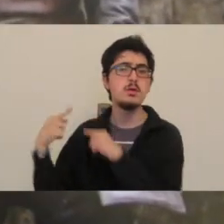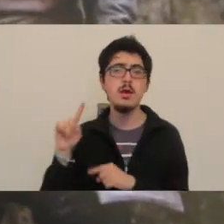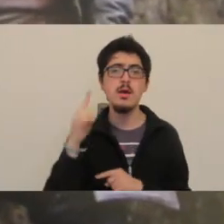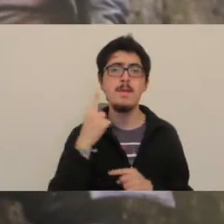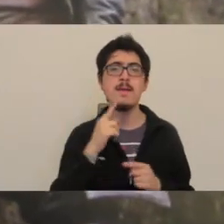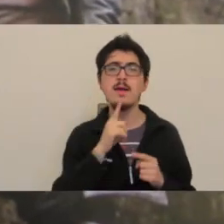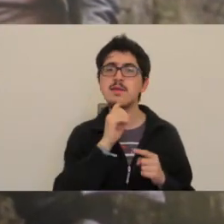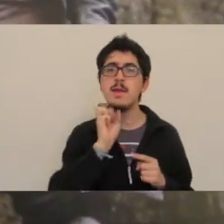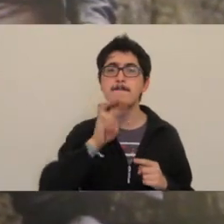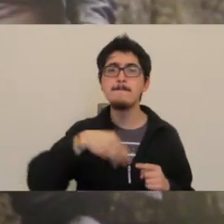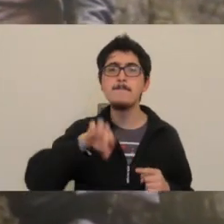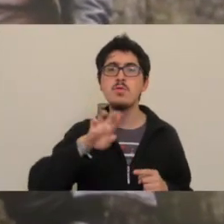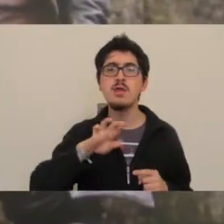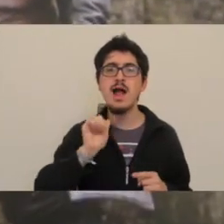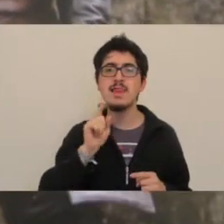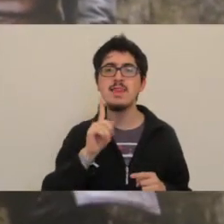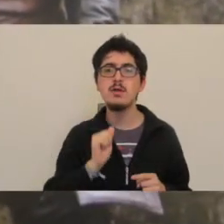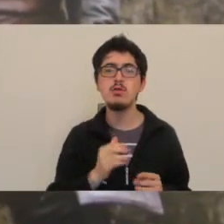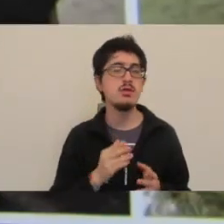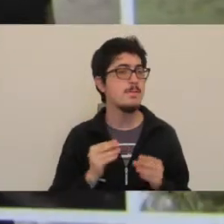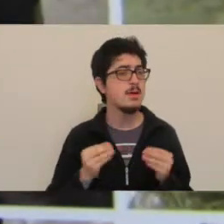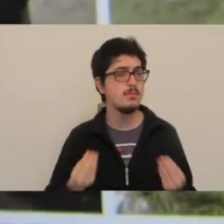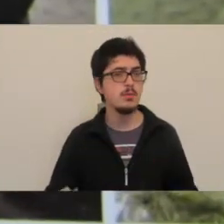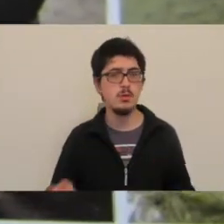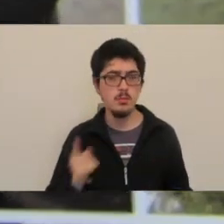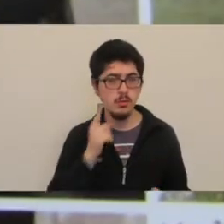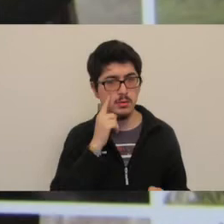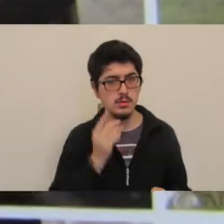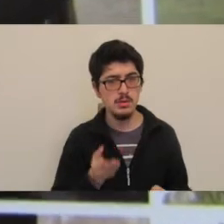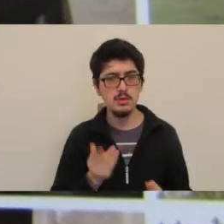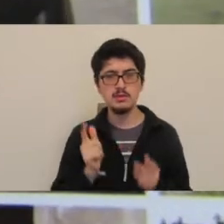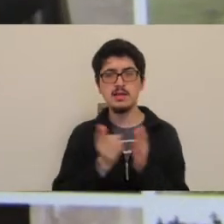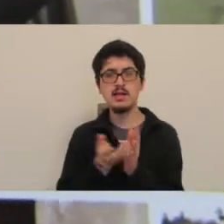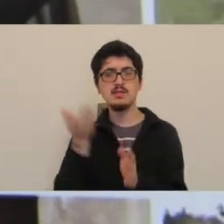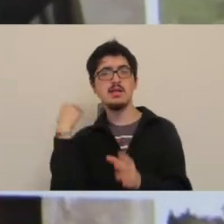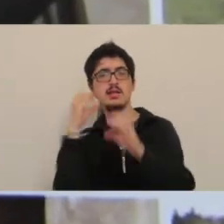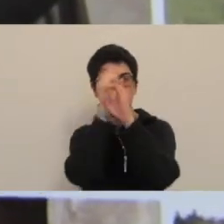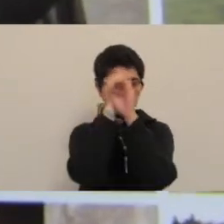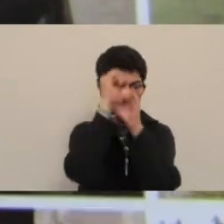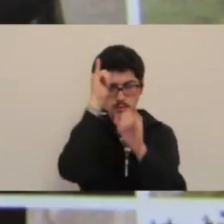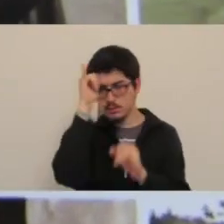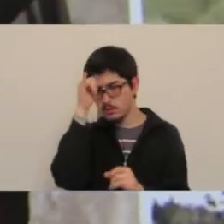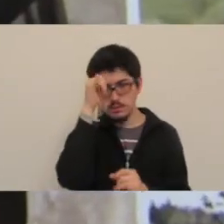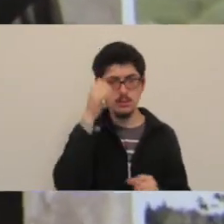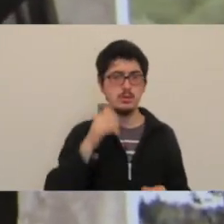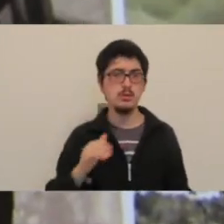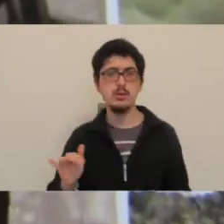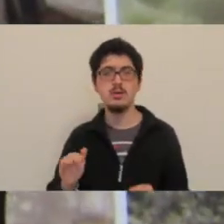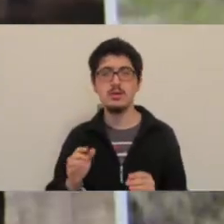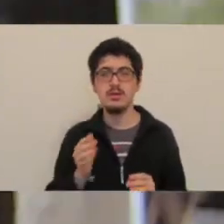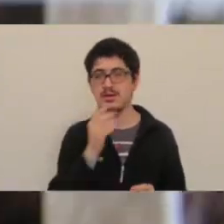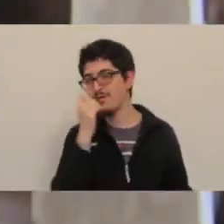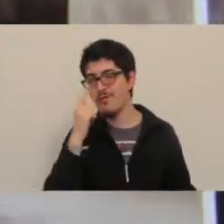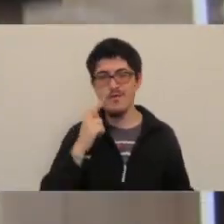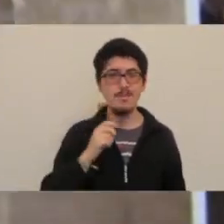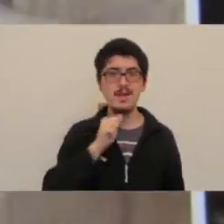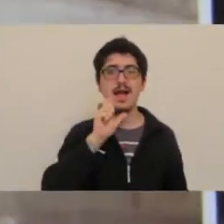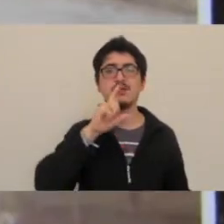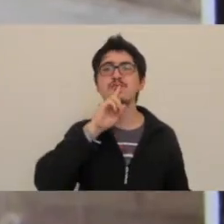primera temporada, lo que le ocurrió. Podemos encontrar un detrás de cámara bastante detallado, con bromas hacia los